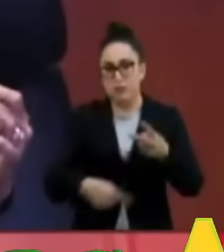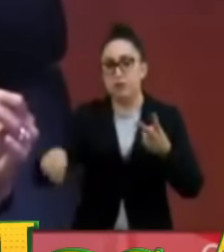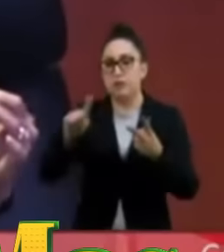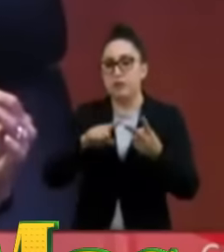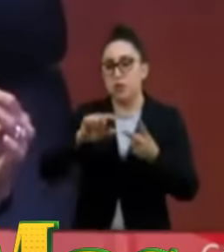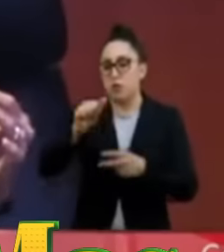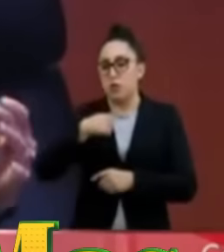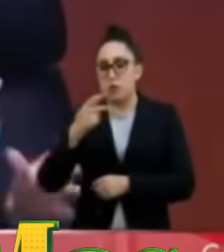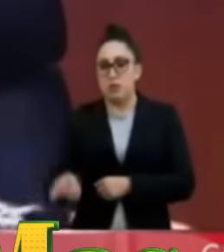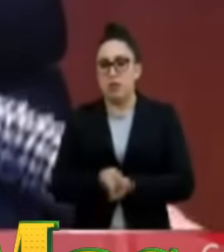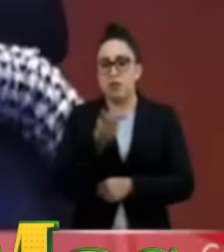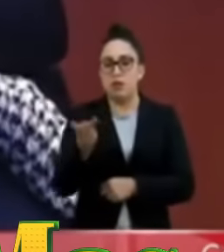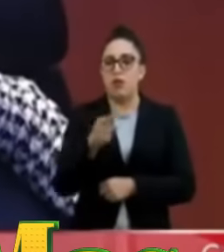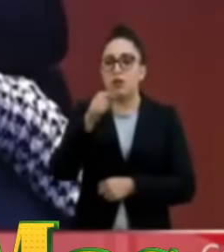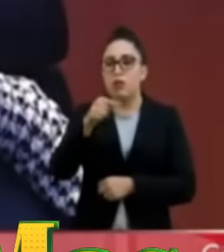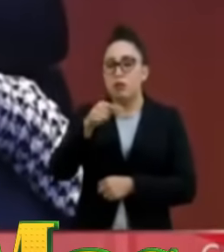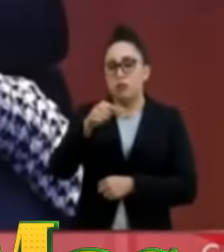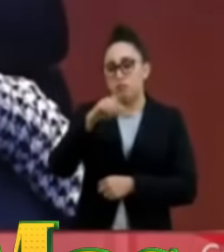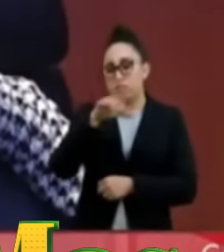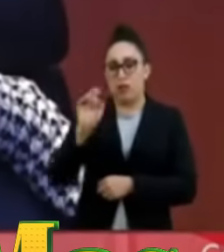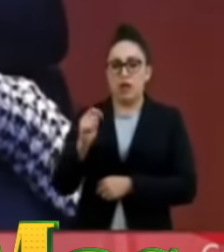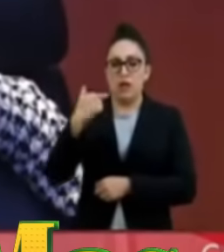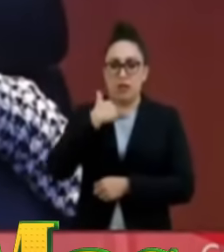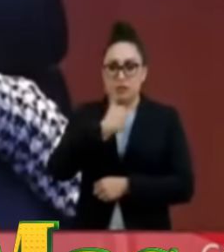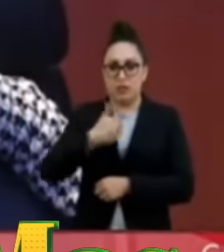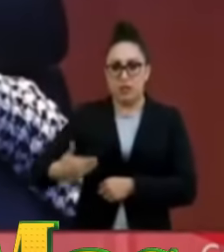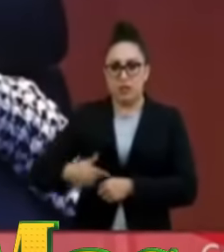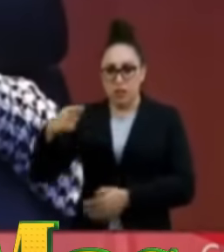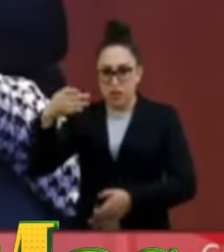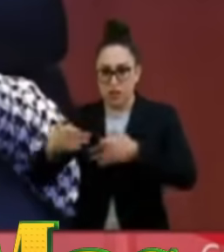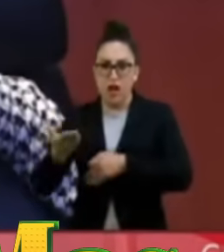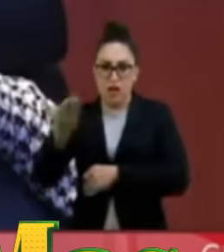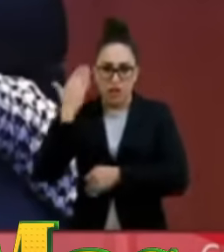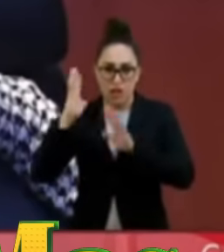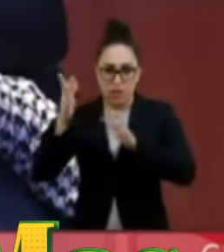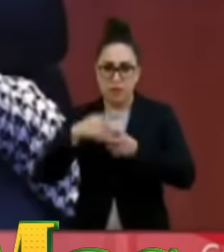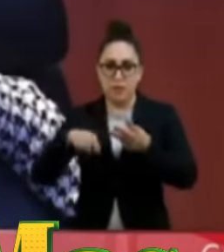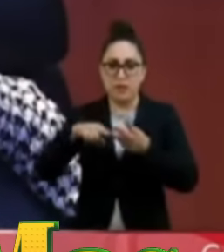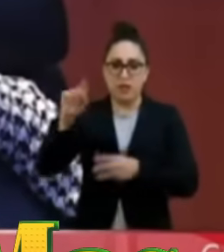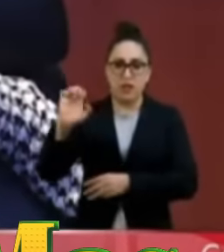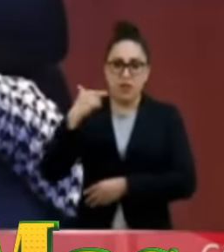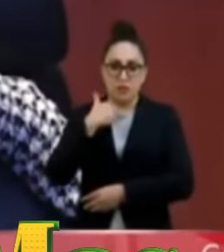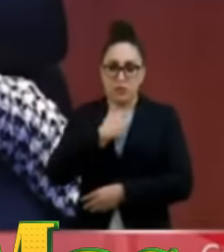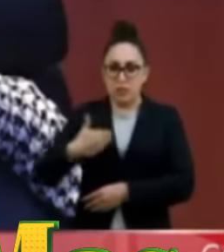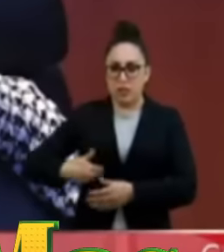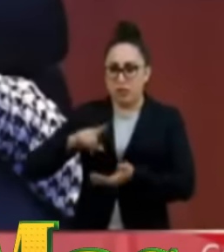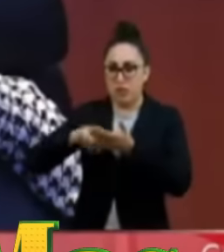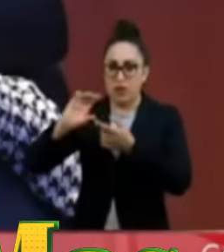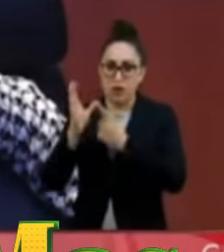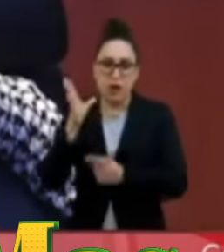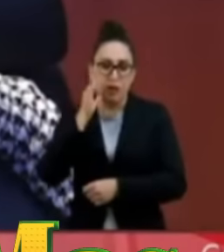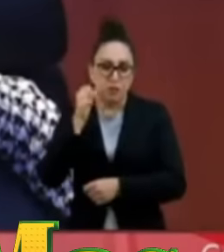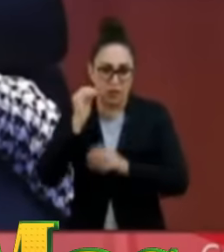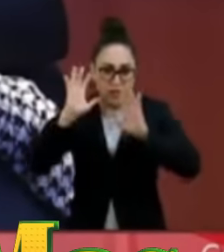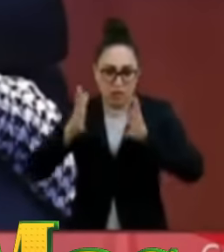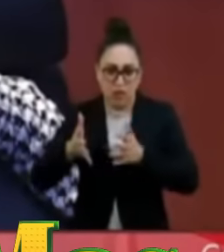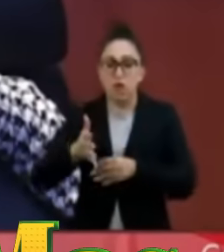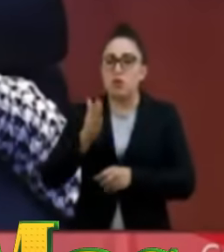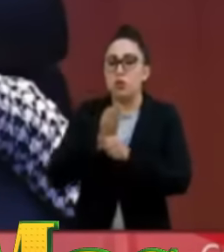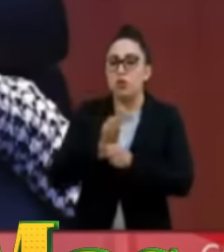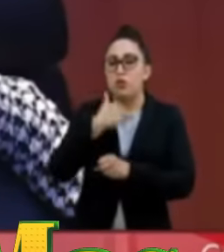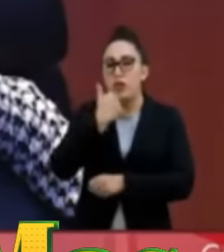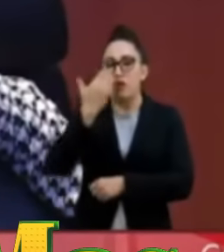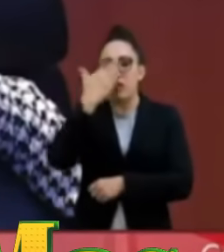Y segunda pregunta, siendo usted expresidente de un tribunal, siendo usted presidente de una comisión importante del Senado, ¿cómo vamos a garantizar